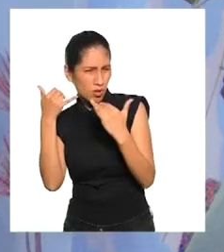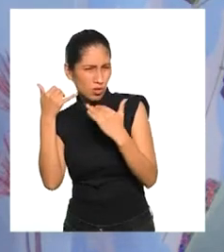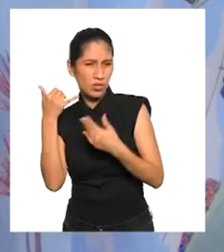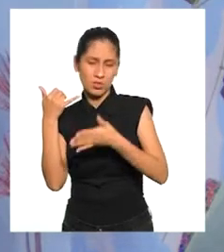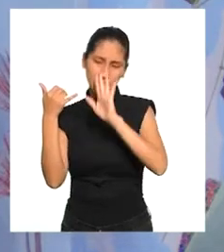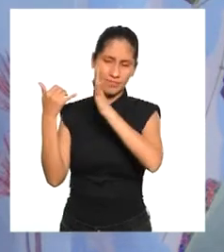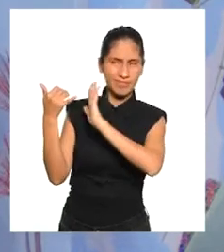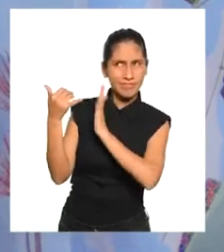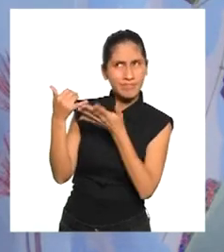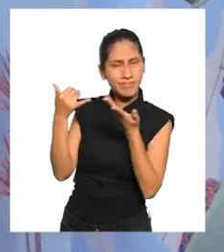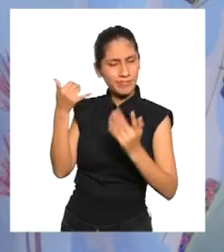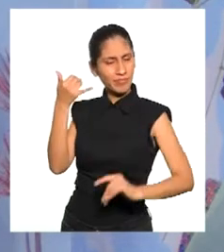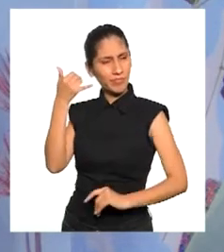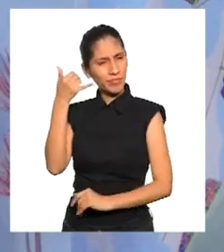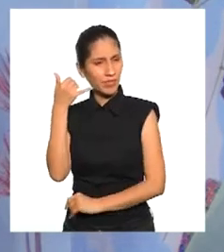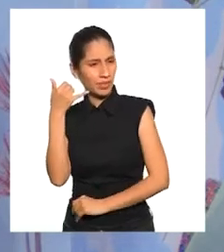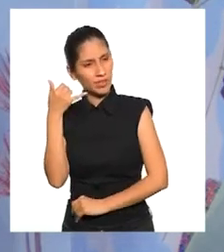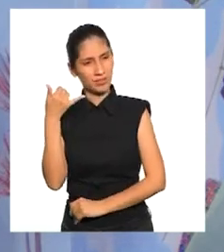Ya, chao.